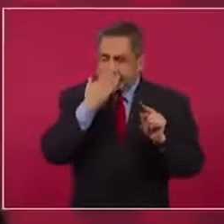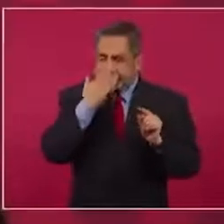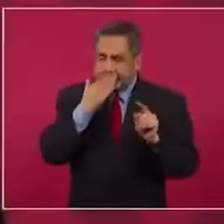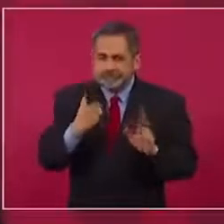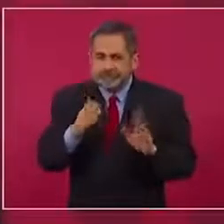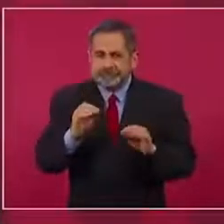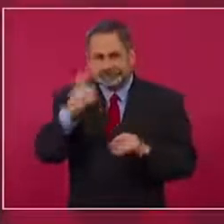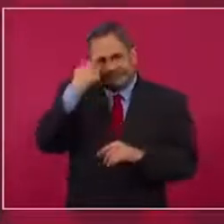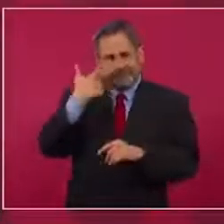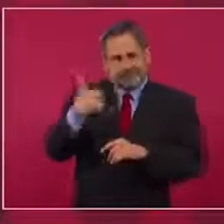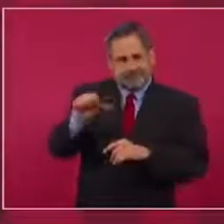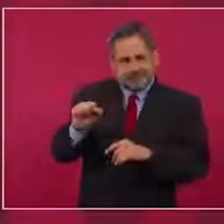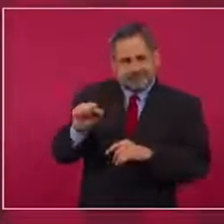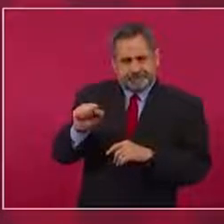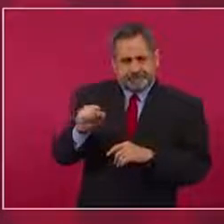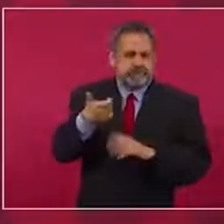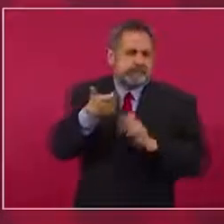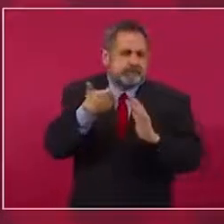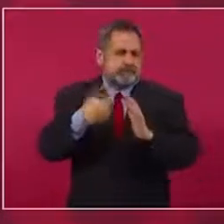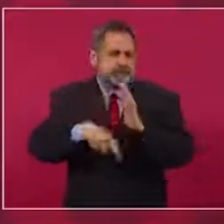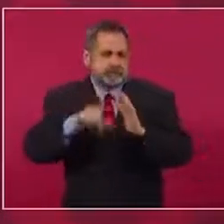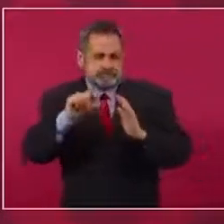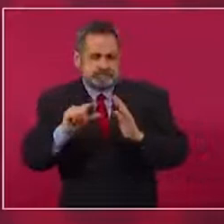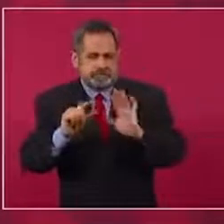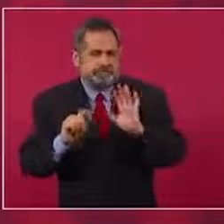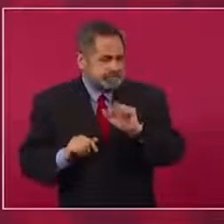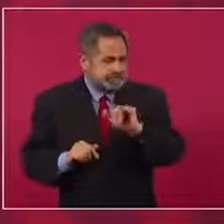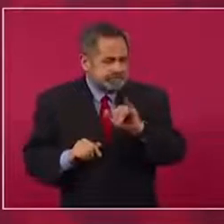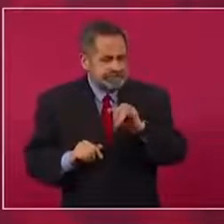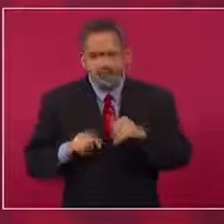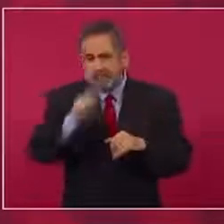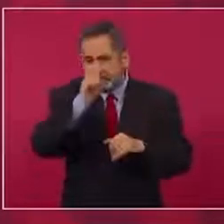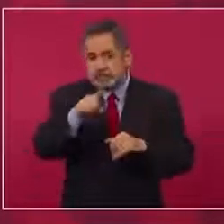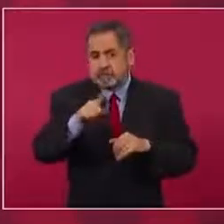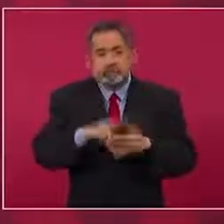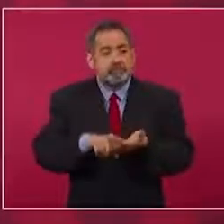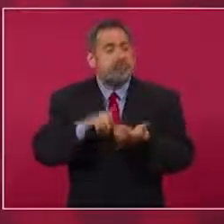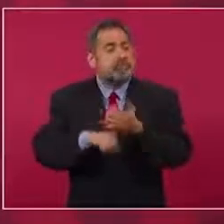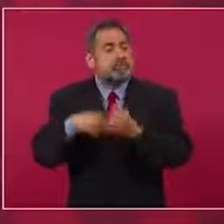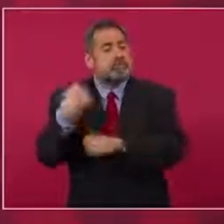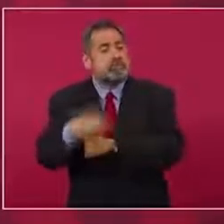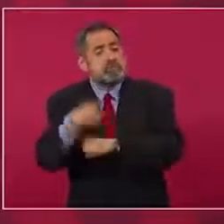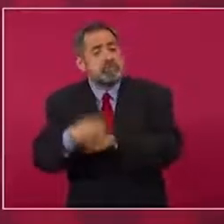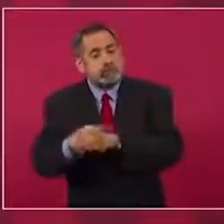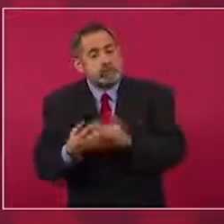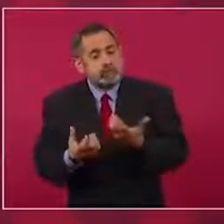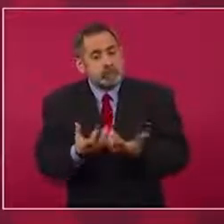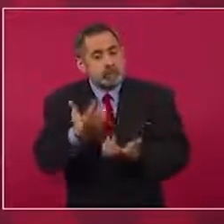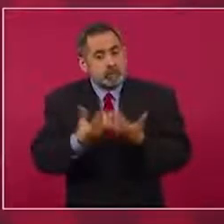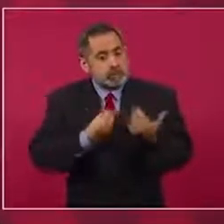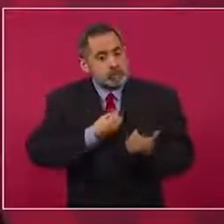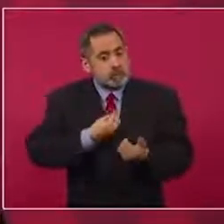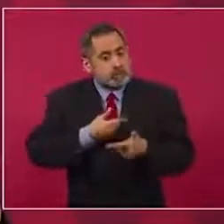del gas, y no solo por el precio, sino porque dura más